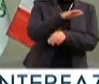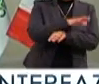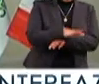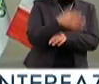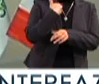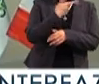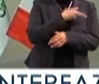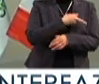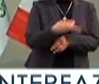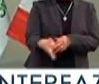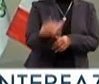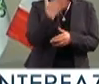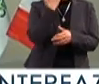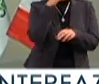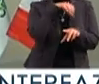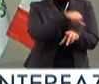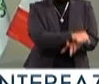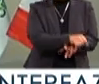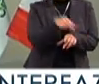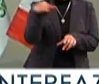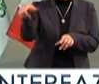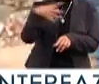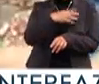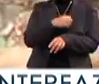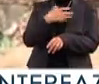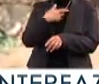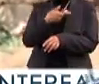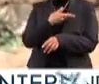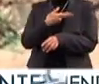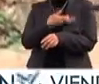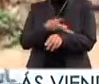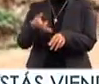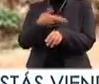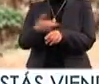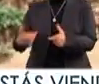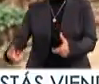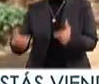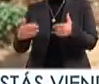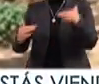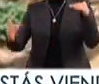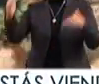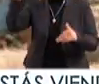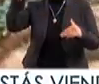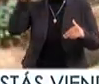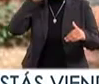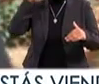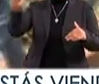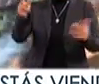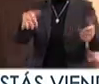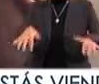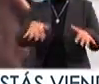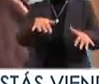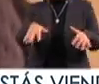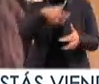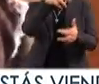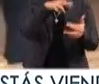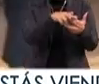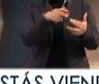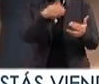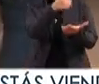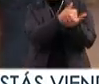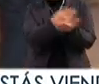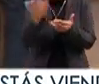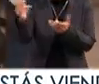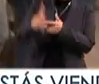con bajos niveles económicos y hijos de familias con alto nivel económico. Desigualdad que también se manifiesta entre zona rural y zona urbana.